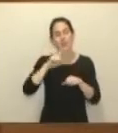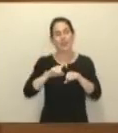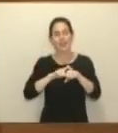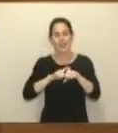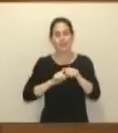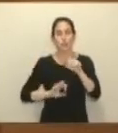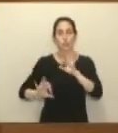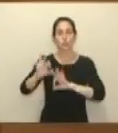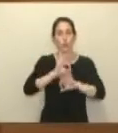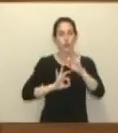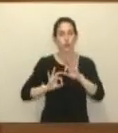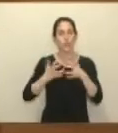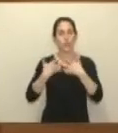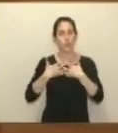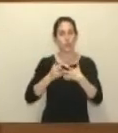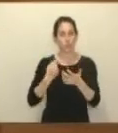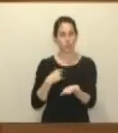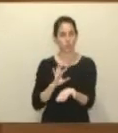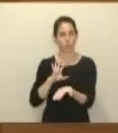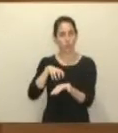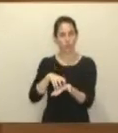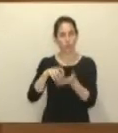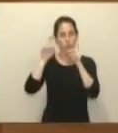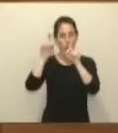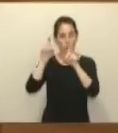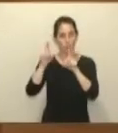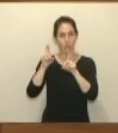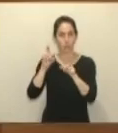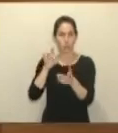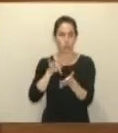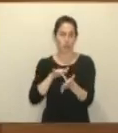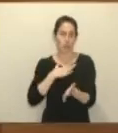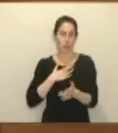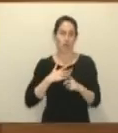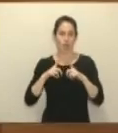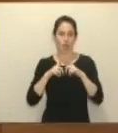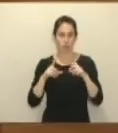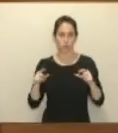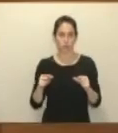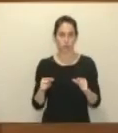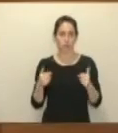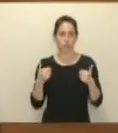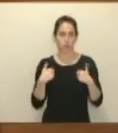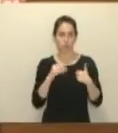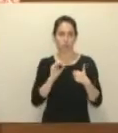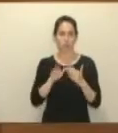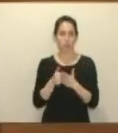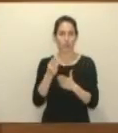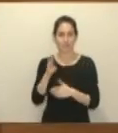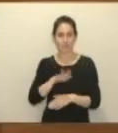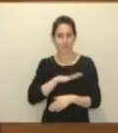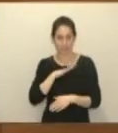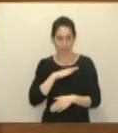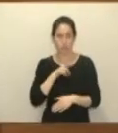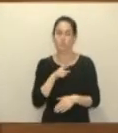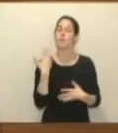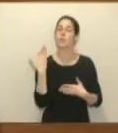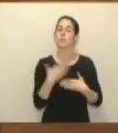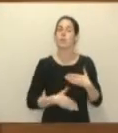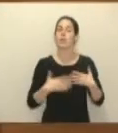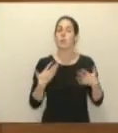y funcionamiento de los centros educativos que lo imparten en Asturias. Para aquello se estableció también un plazo de